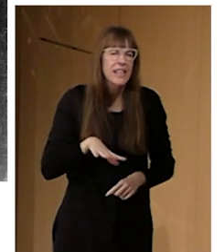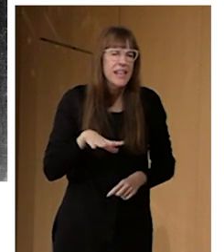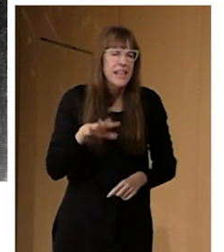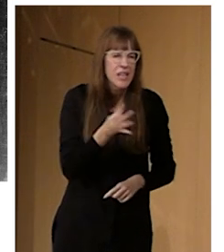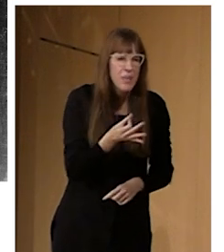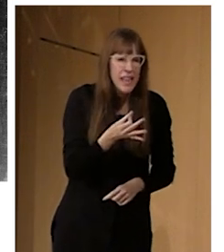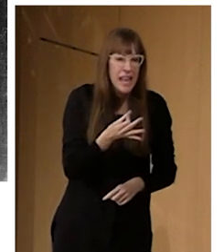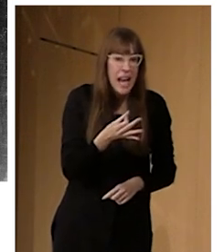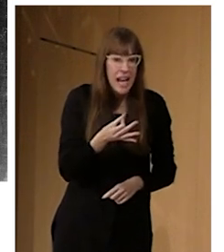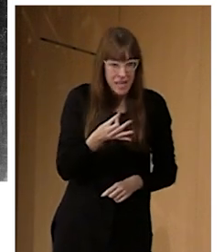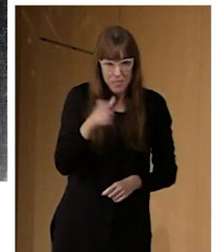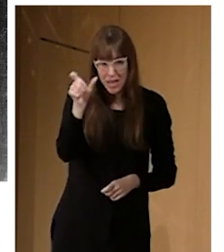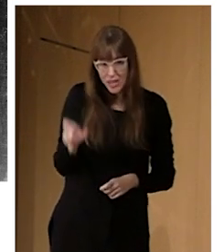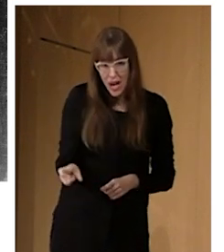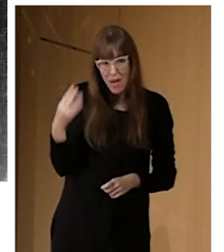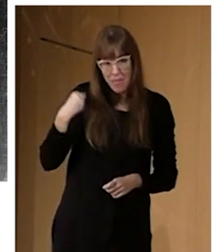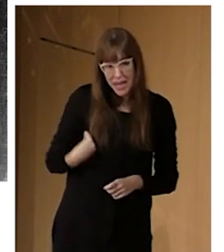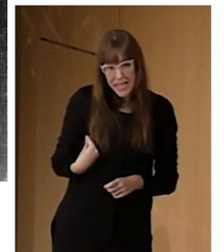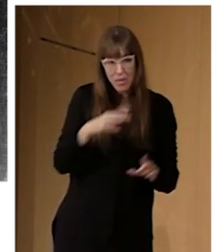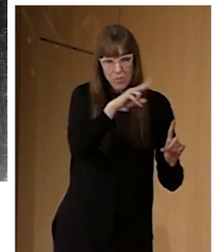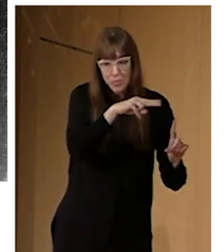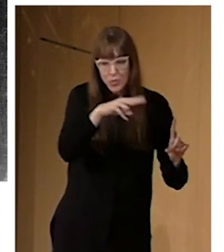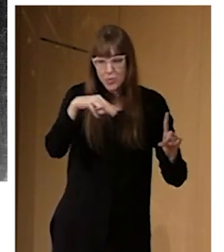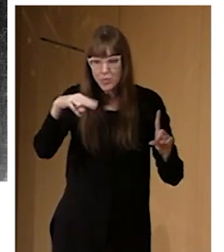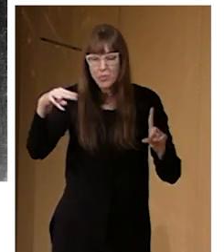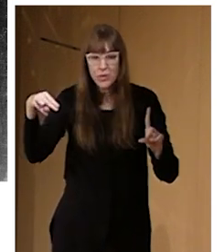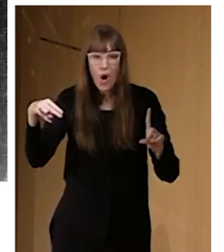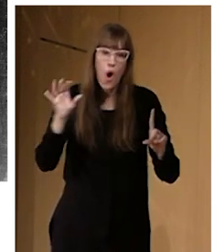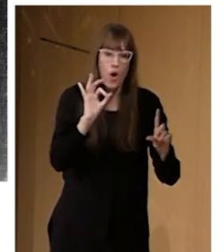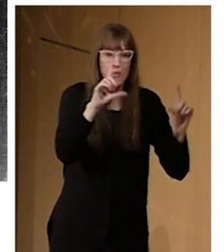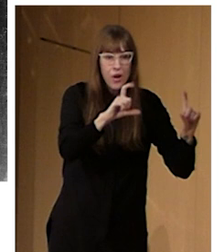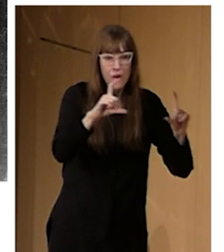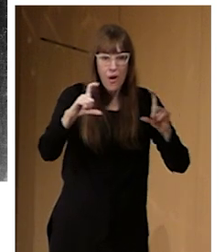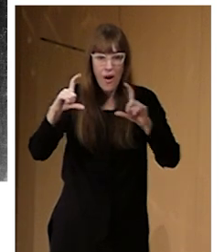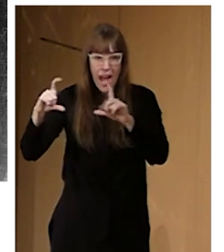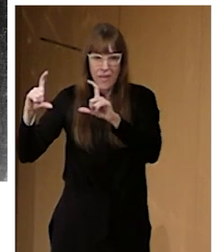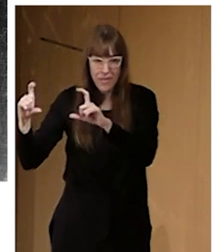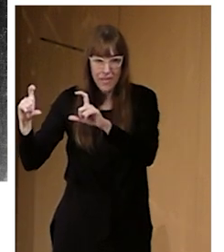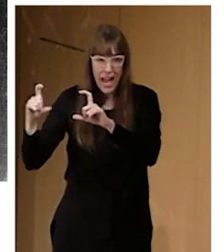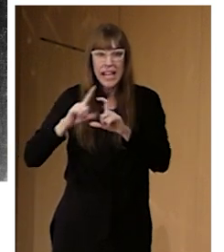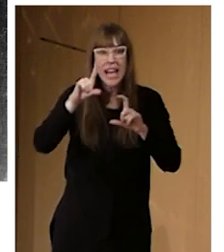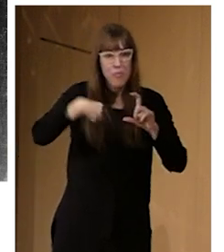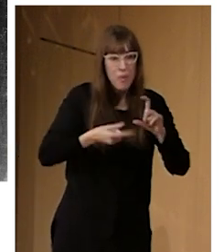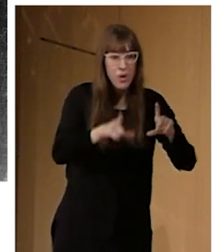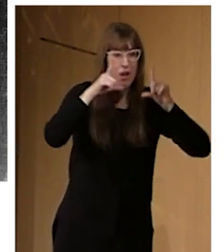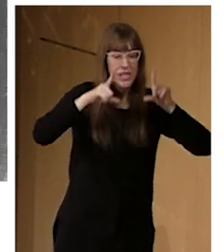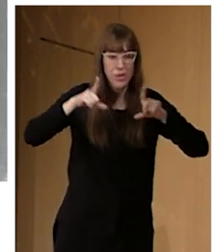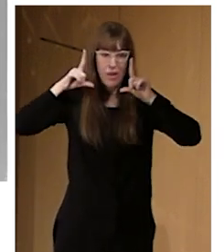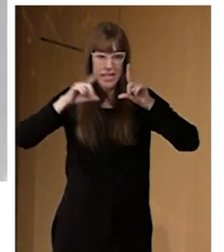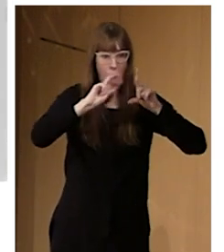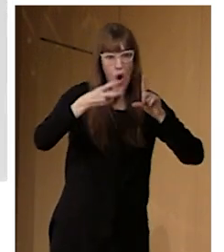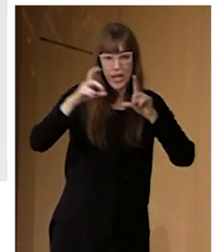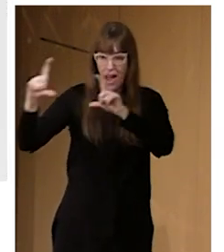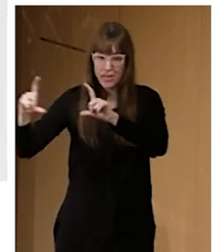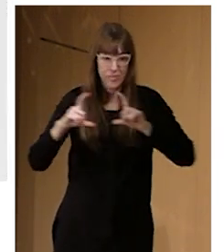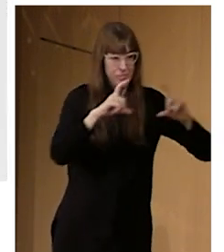persona has observado que la señora y la niña de la segunda fotografía también son las protagonistas de la otra imagen